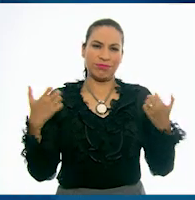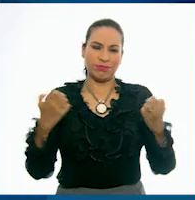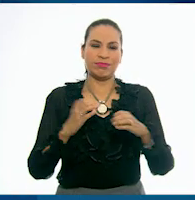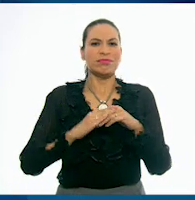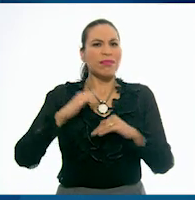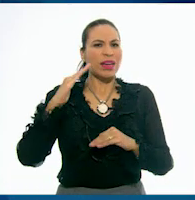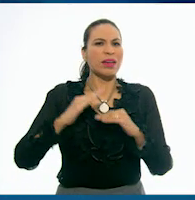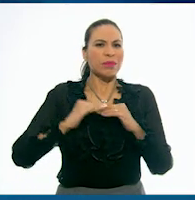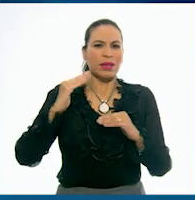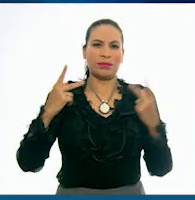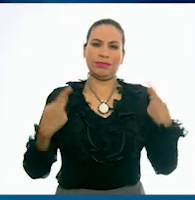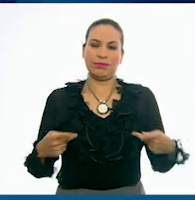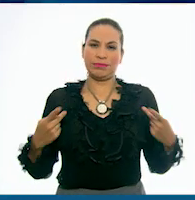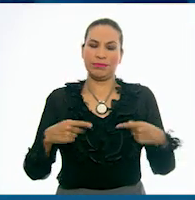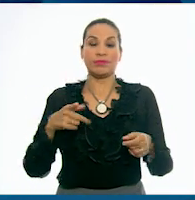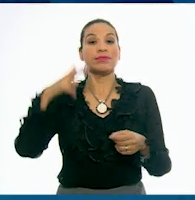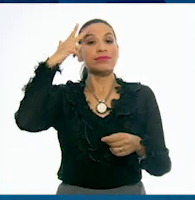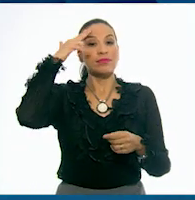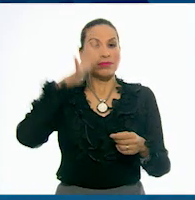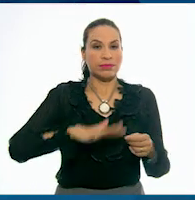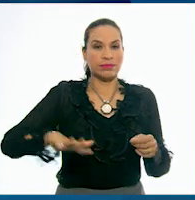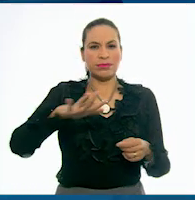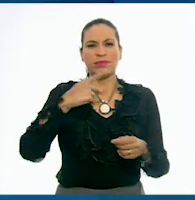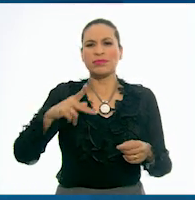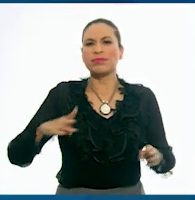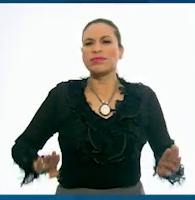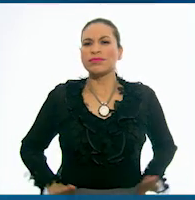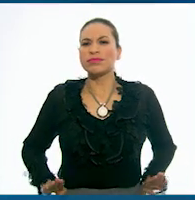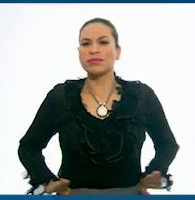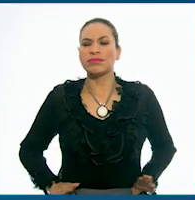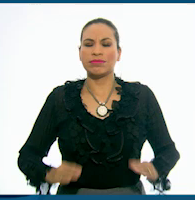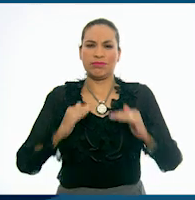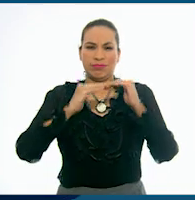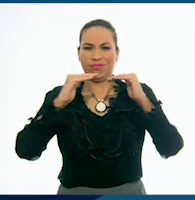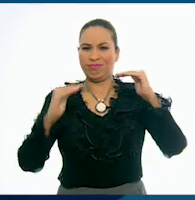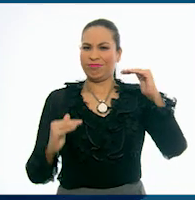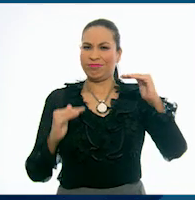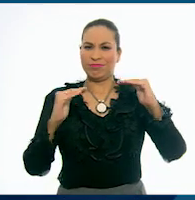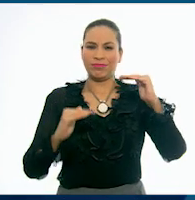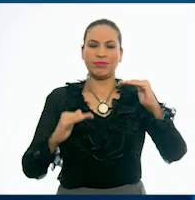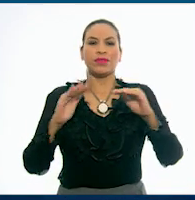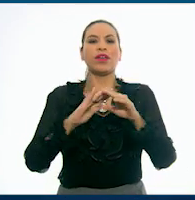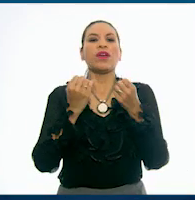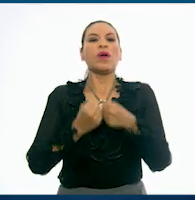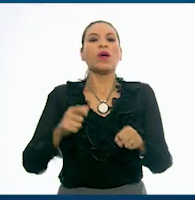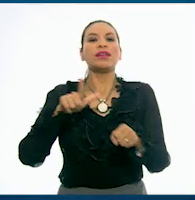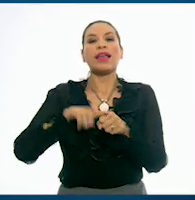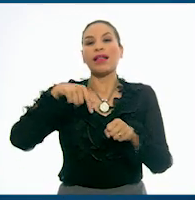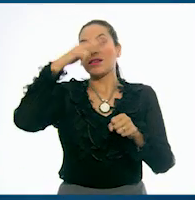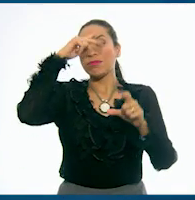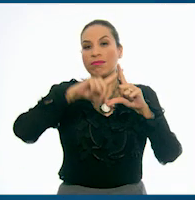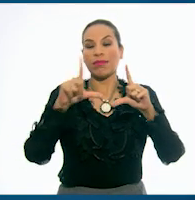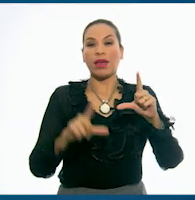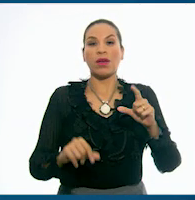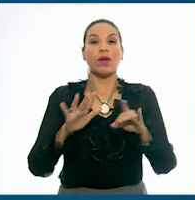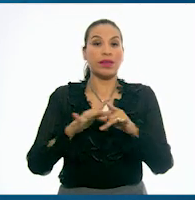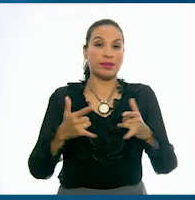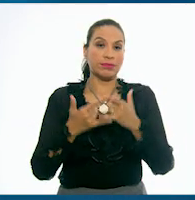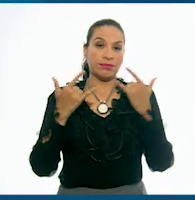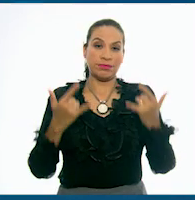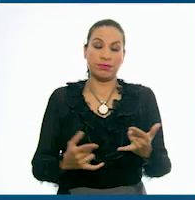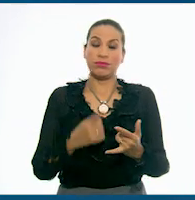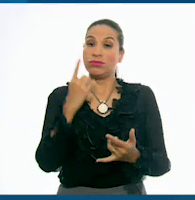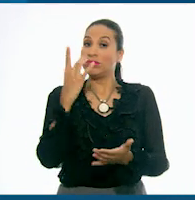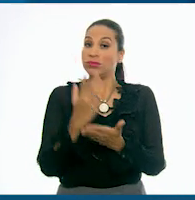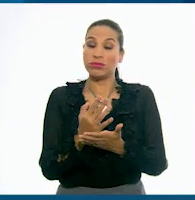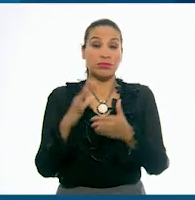fue haciendo mayor y el porfiriato se caracterizó por una desigualdad y polarización social en México. Pero la historia no es